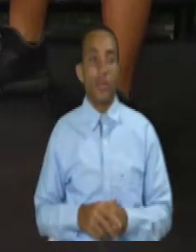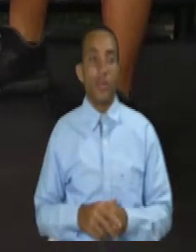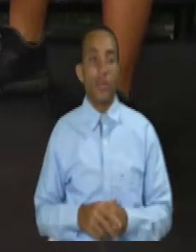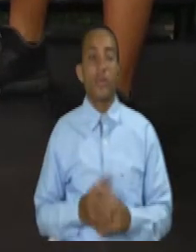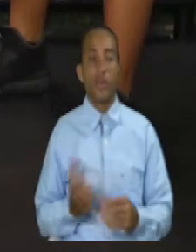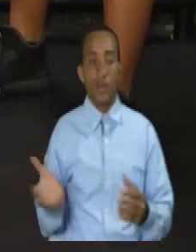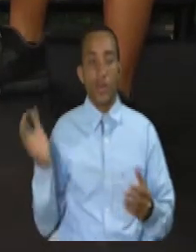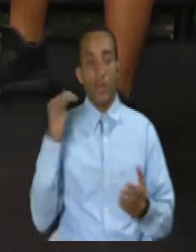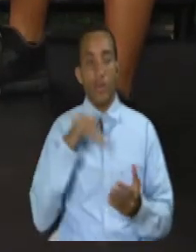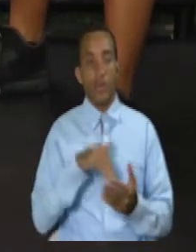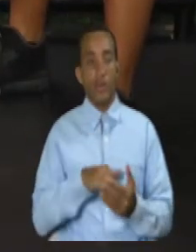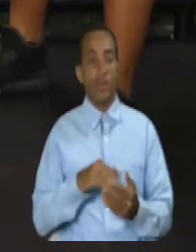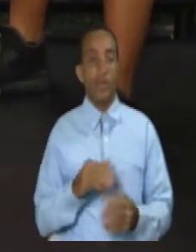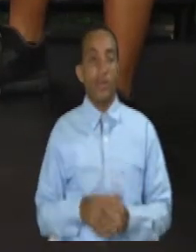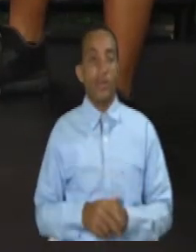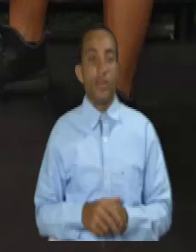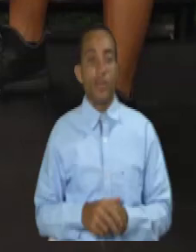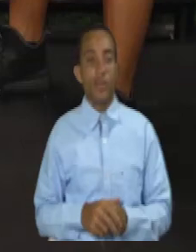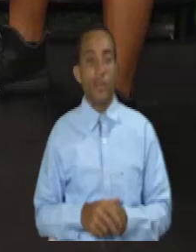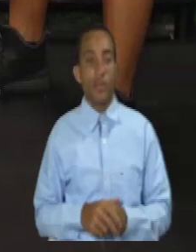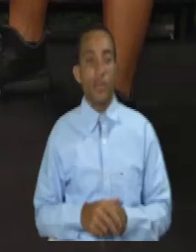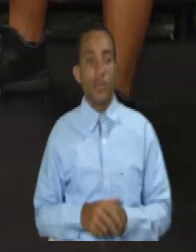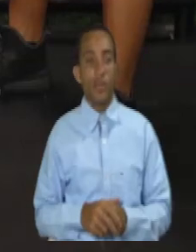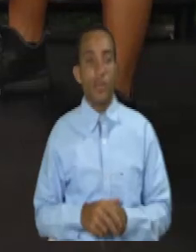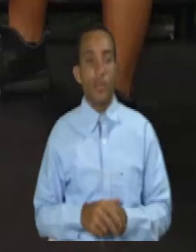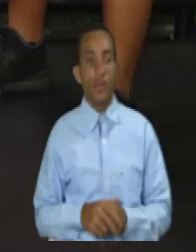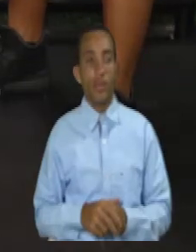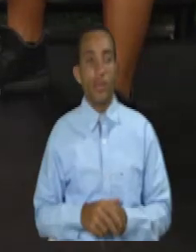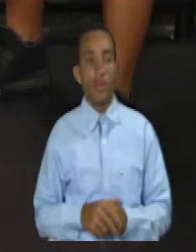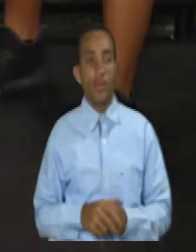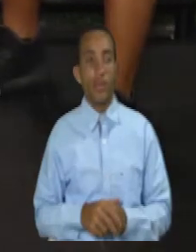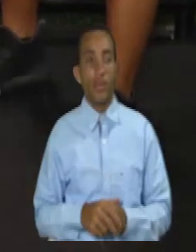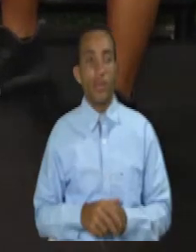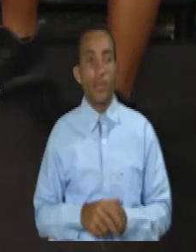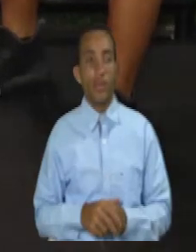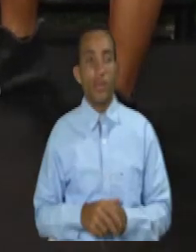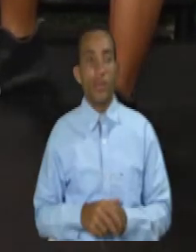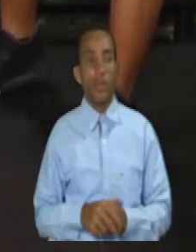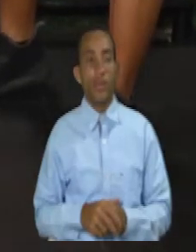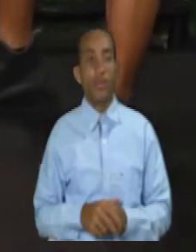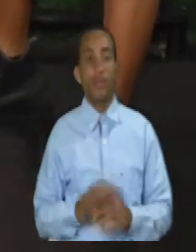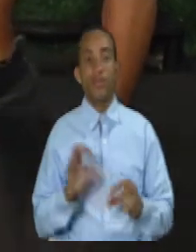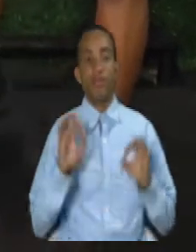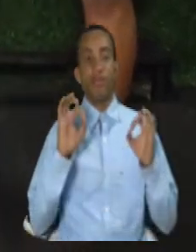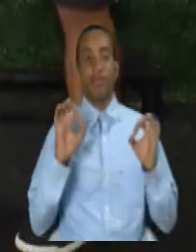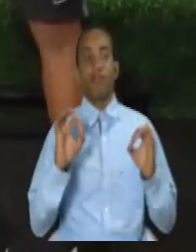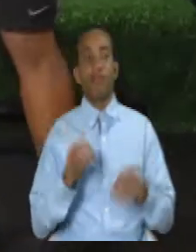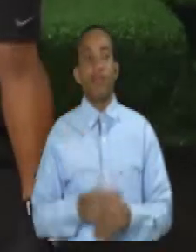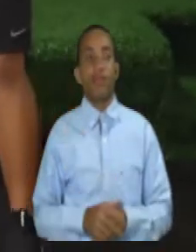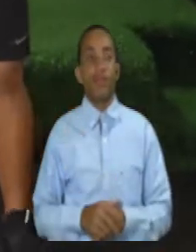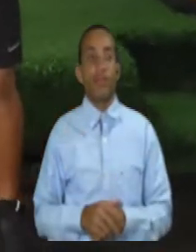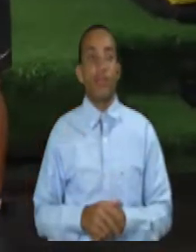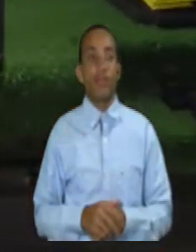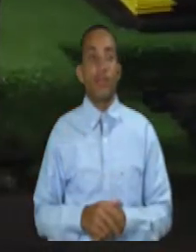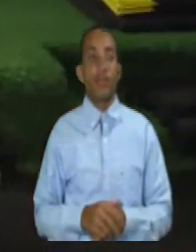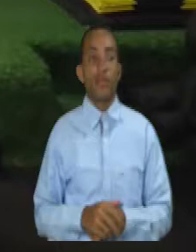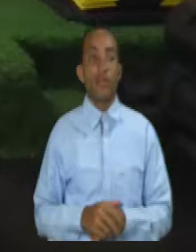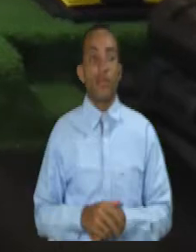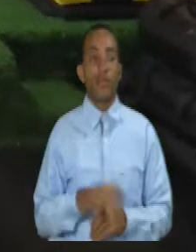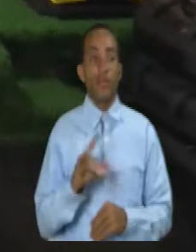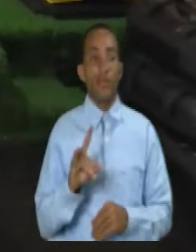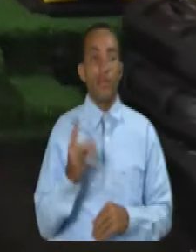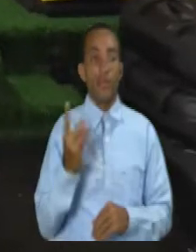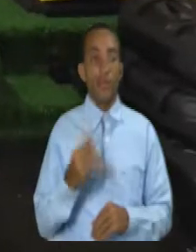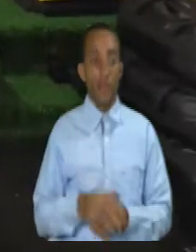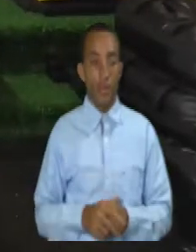movimiento. Un muy buen estiramiento. Excelente. Vamos a hacer algo como el que hicimos al